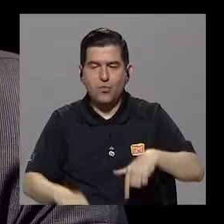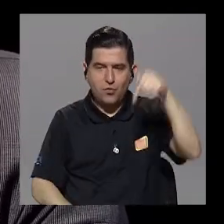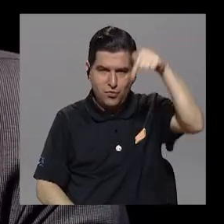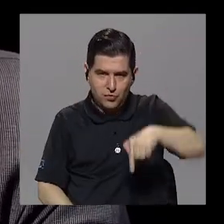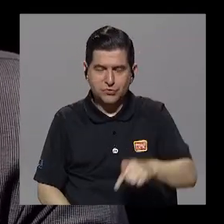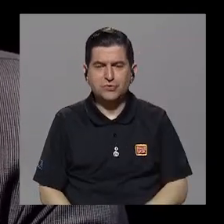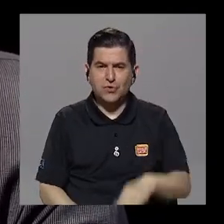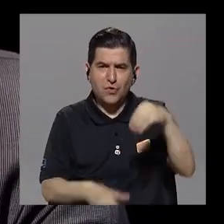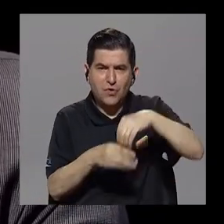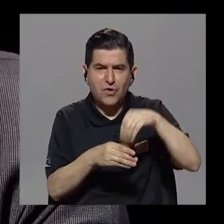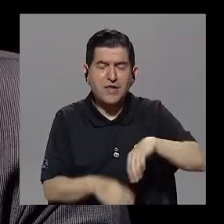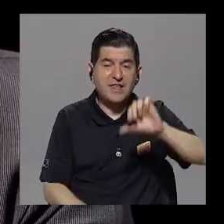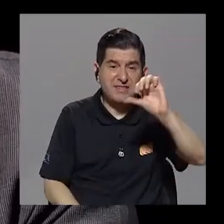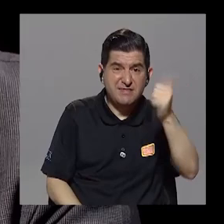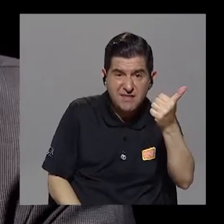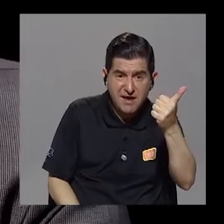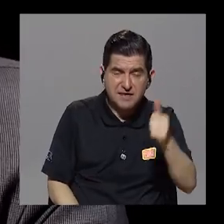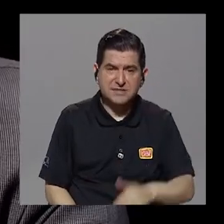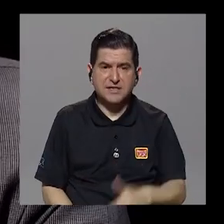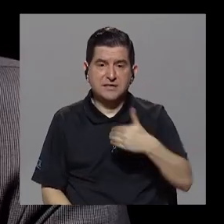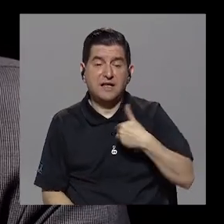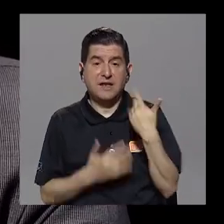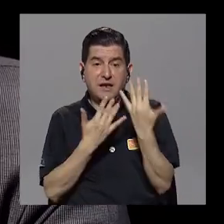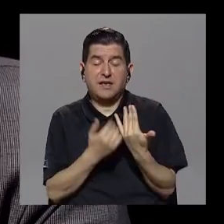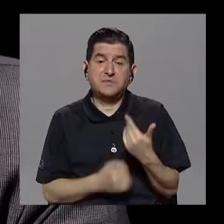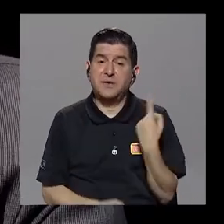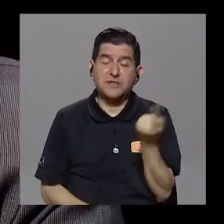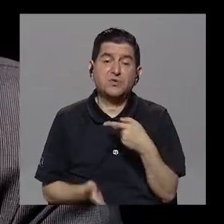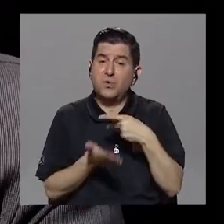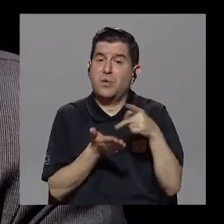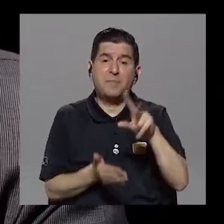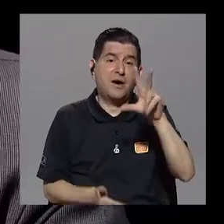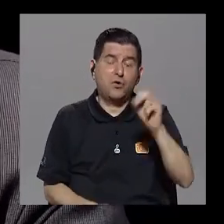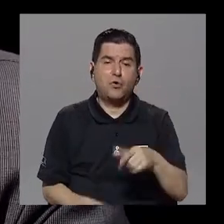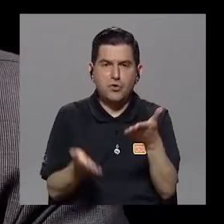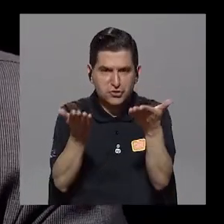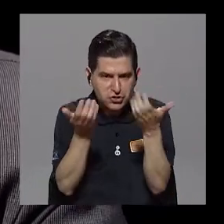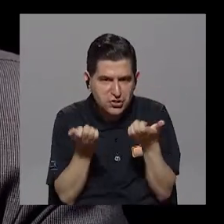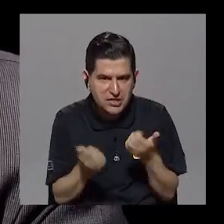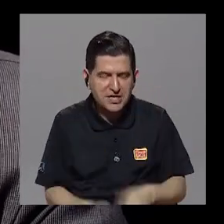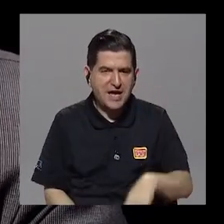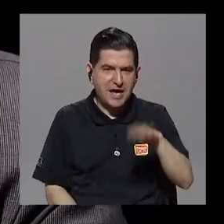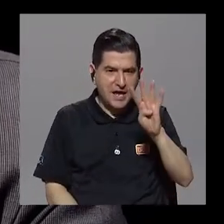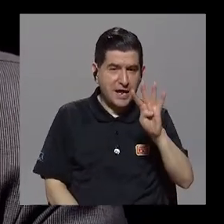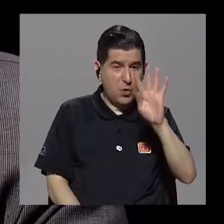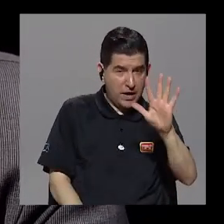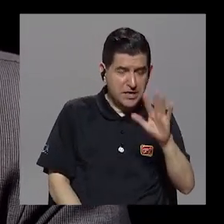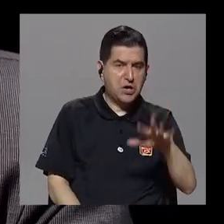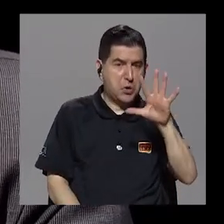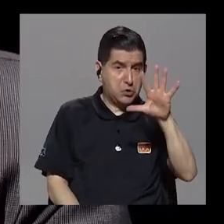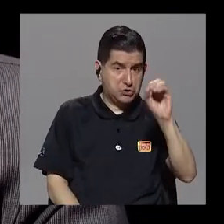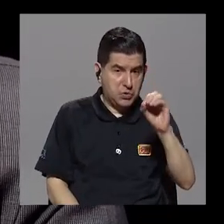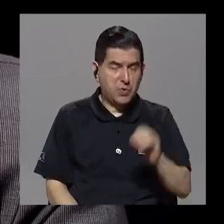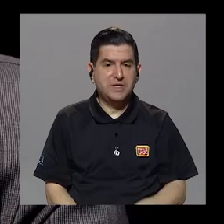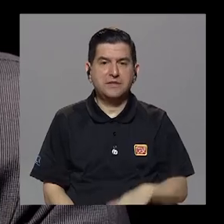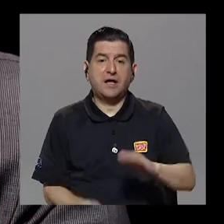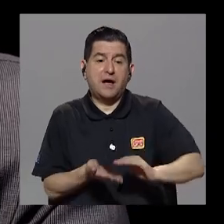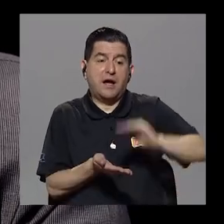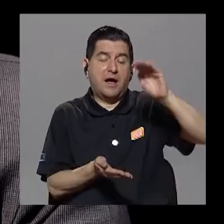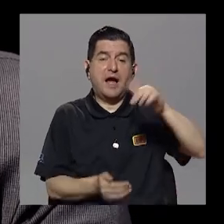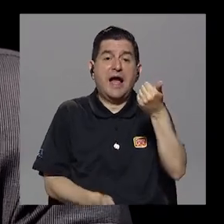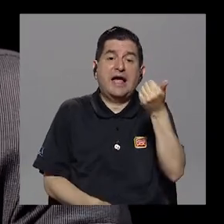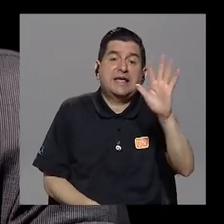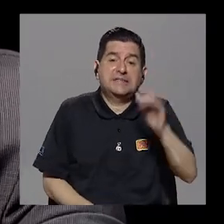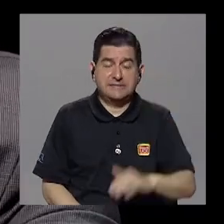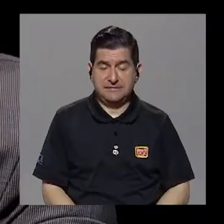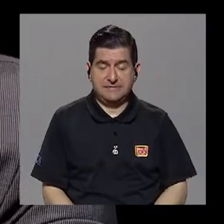estamos aportando 10, tenés que esperar 30. Si vos querés por lo menos 45, 50, entonces hay que subir a 15.